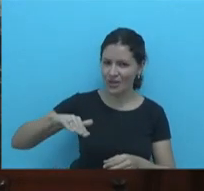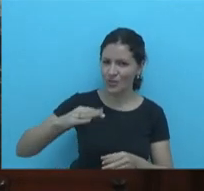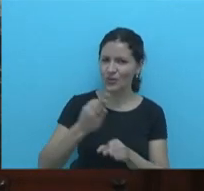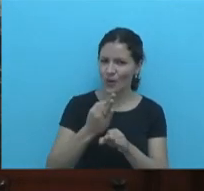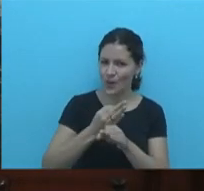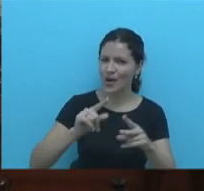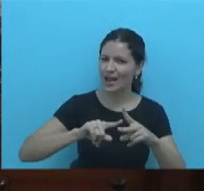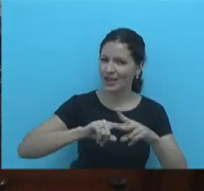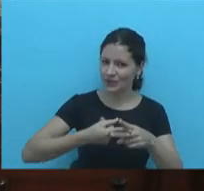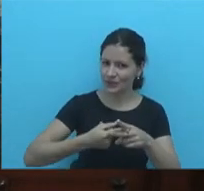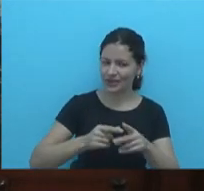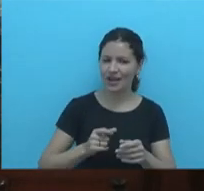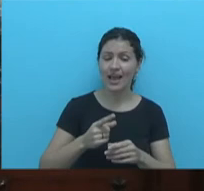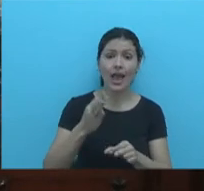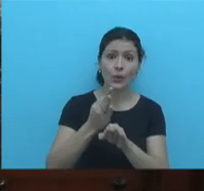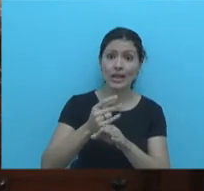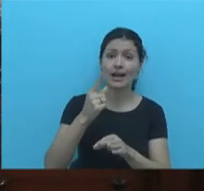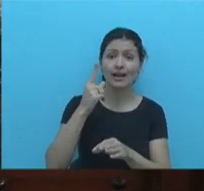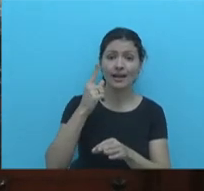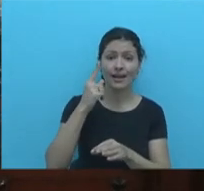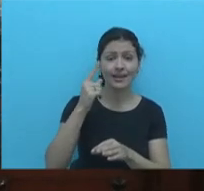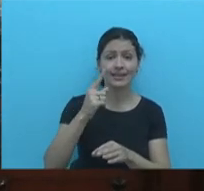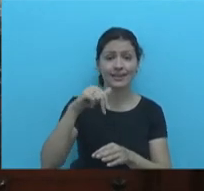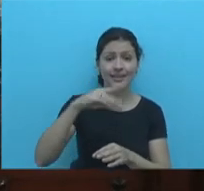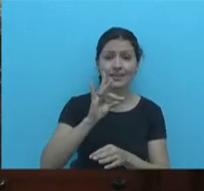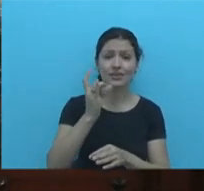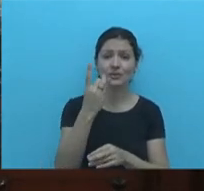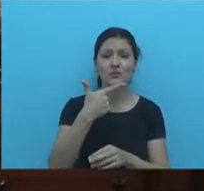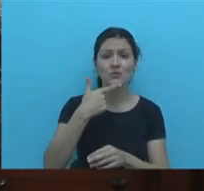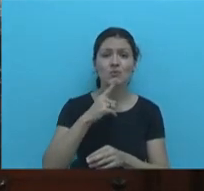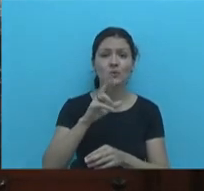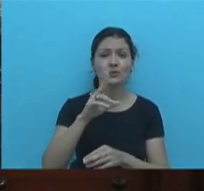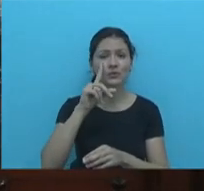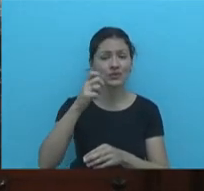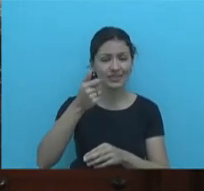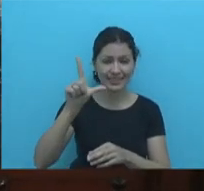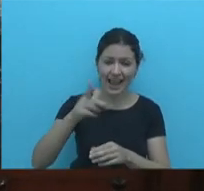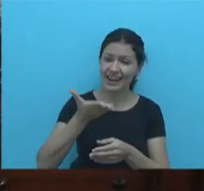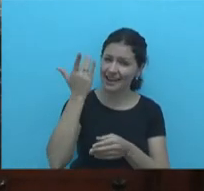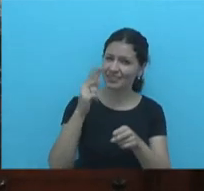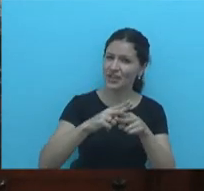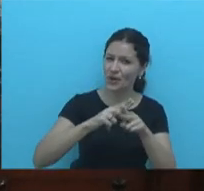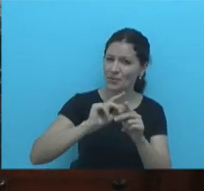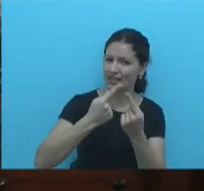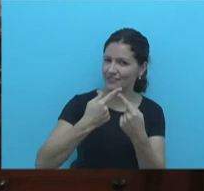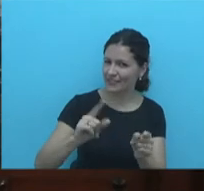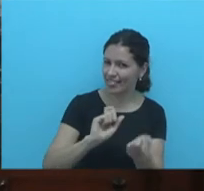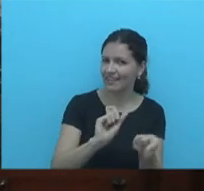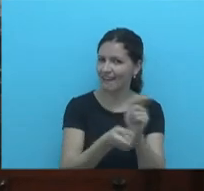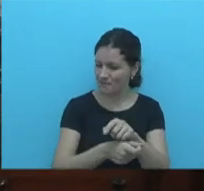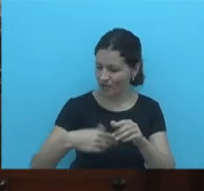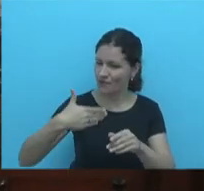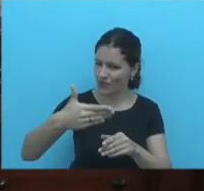técnico, número uno, que también se llamaba General San Martín. Y les puedo asegurar de que